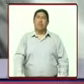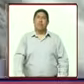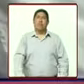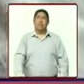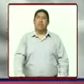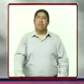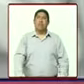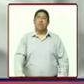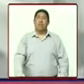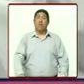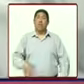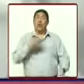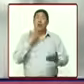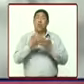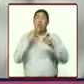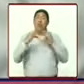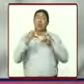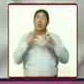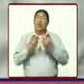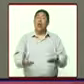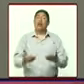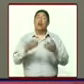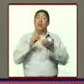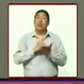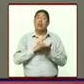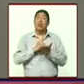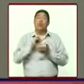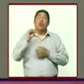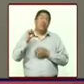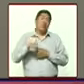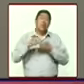Fidel, una muy buena noticia la que te están dando acá los doctores. Sí,